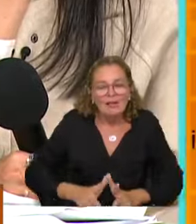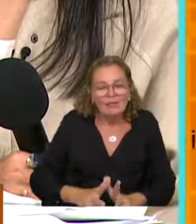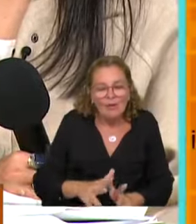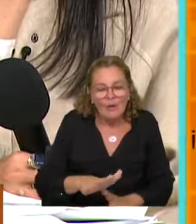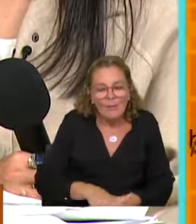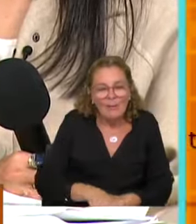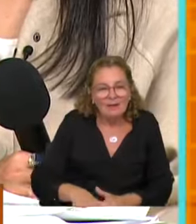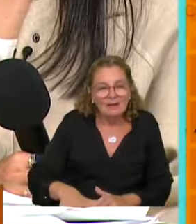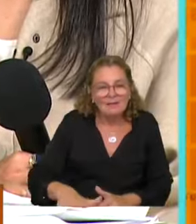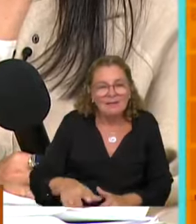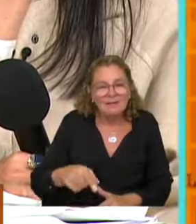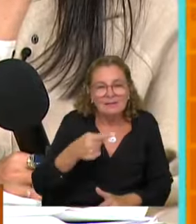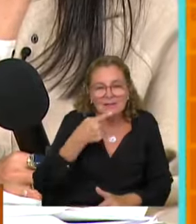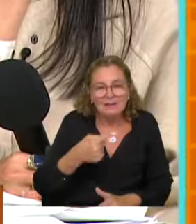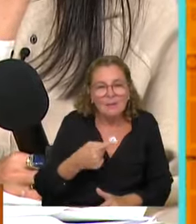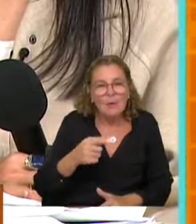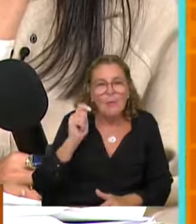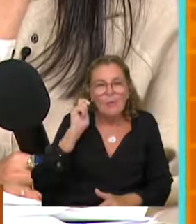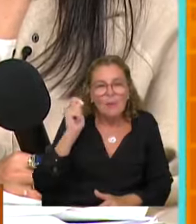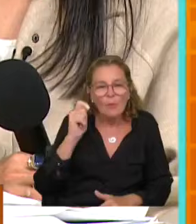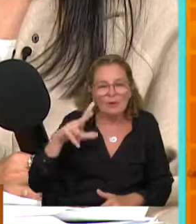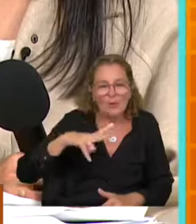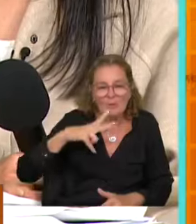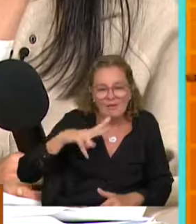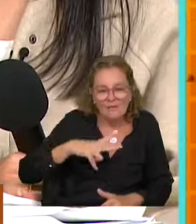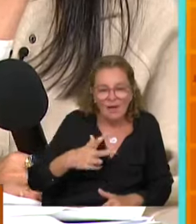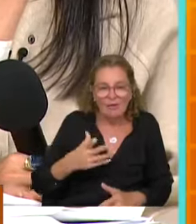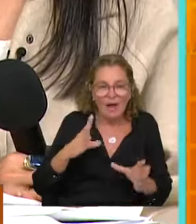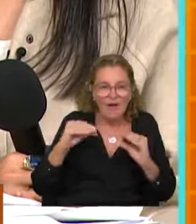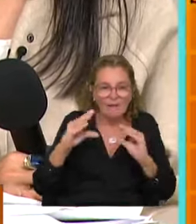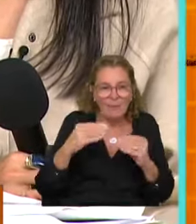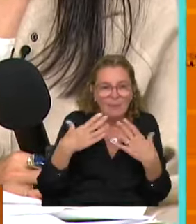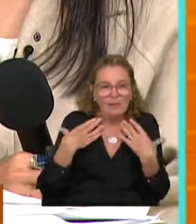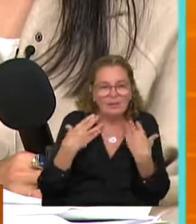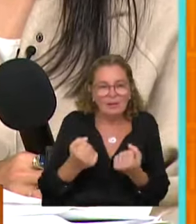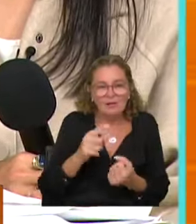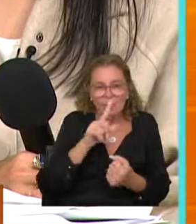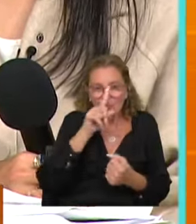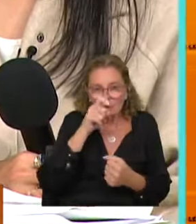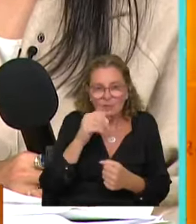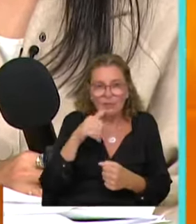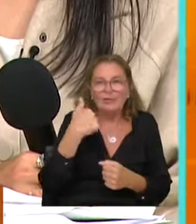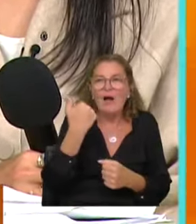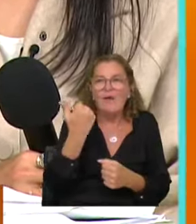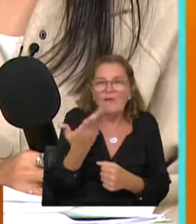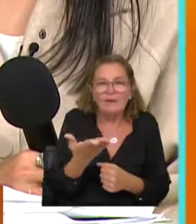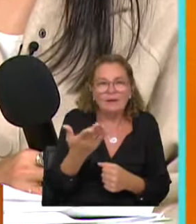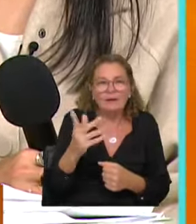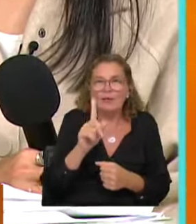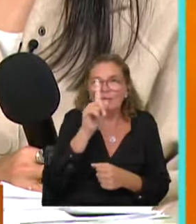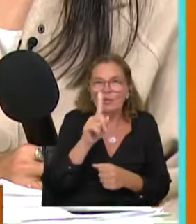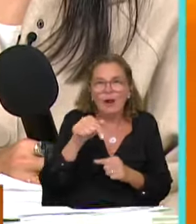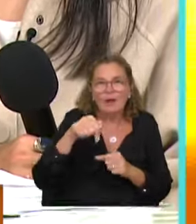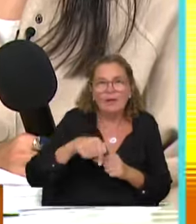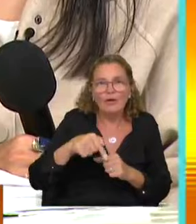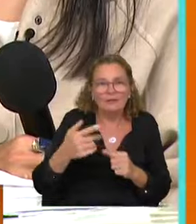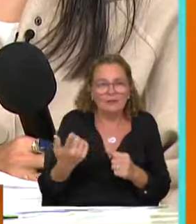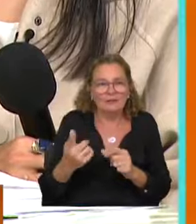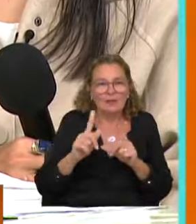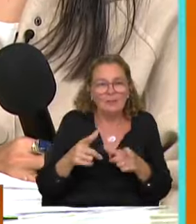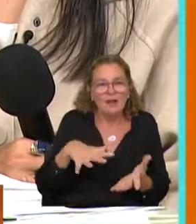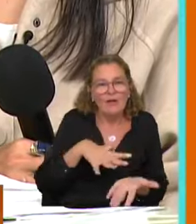pare dijimos hoy en el sector público en el sector privado si hablamos de Salud si es Montevideo si es el interior si es al sur o al norte y si es Incluso